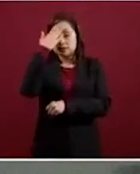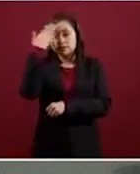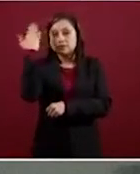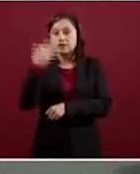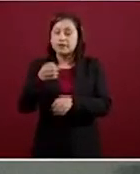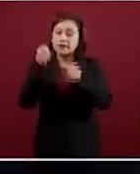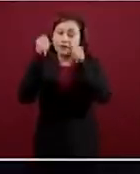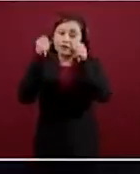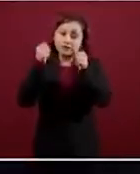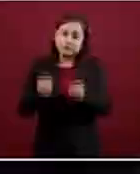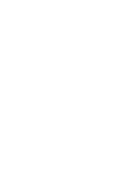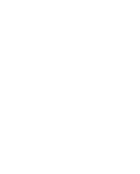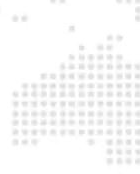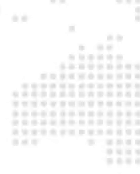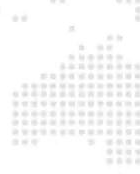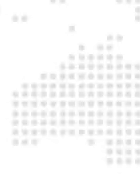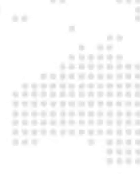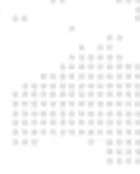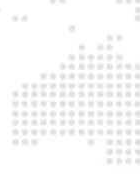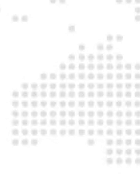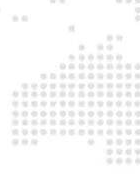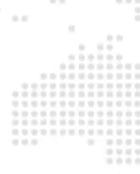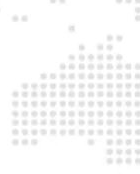en el país